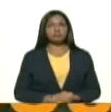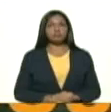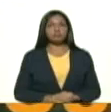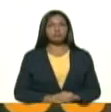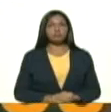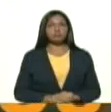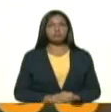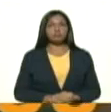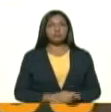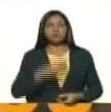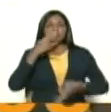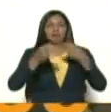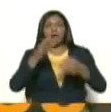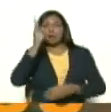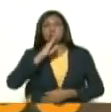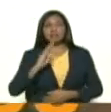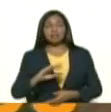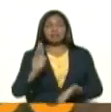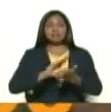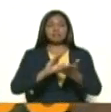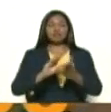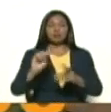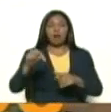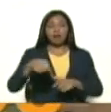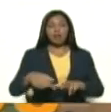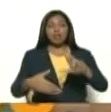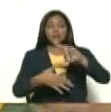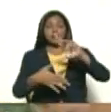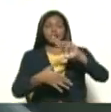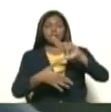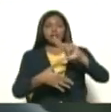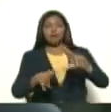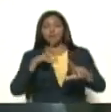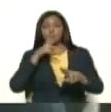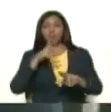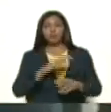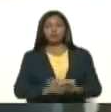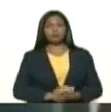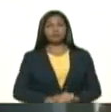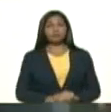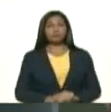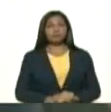Ni hablar de Brasil, que es el centro del coronavirus en Sudamérica.